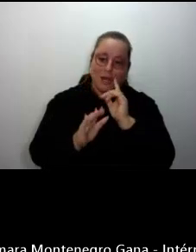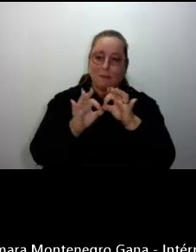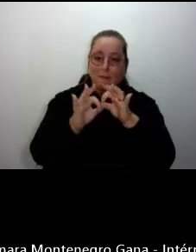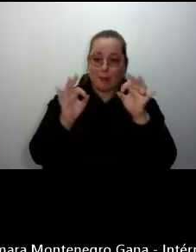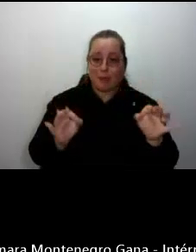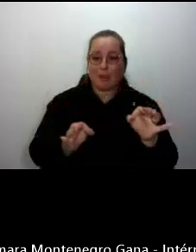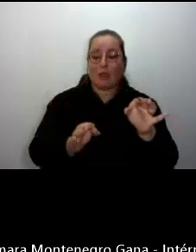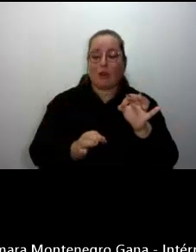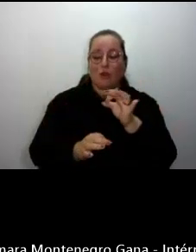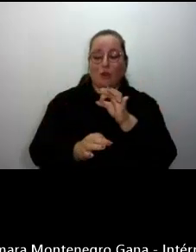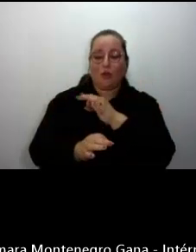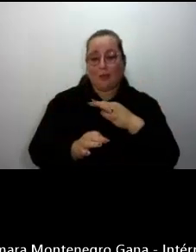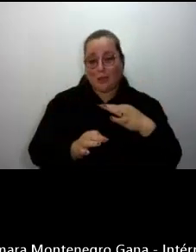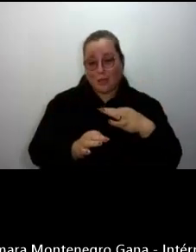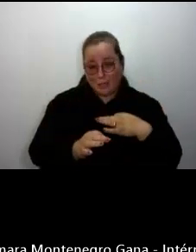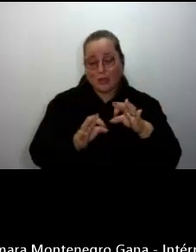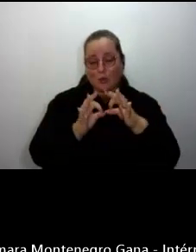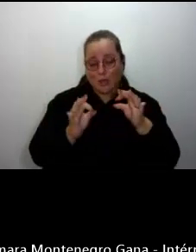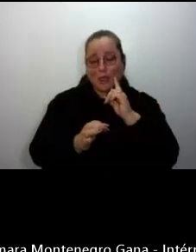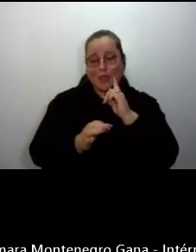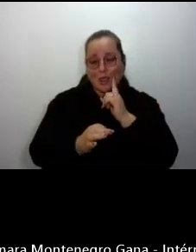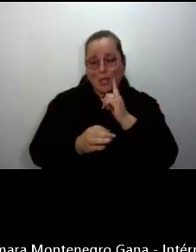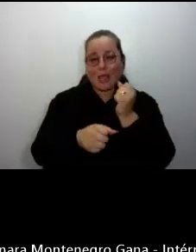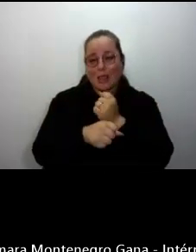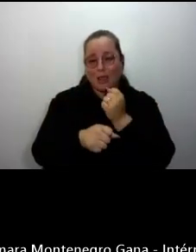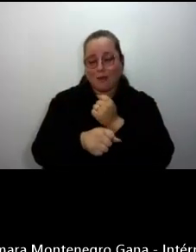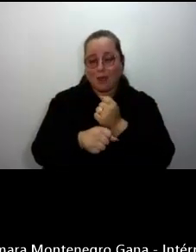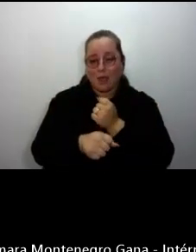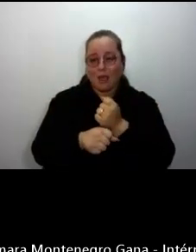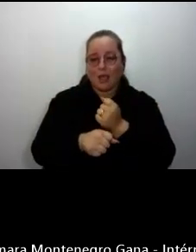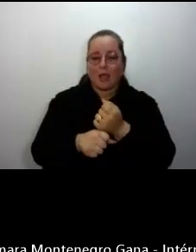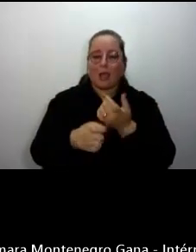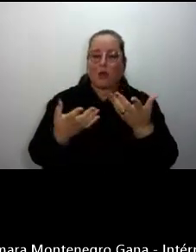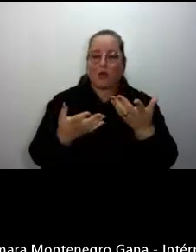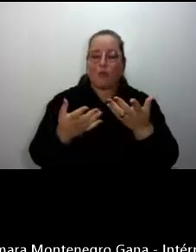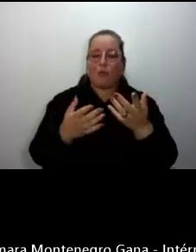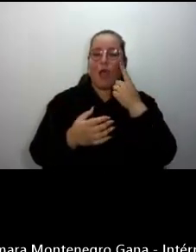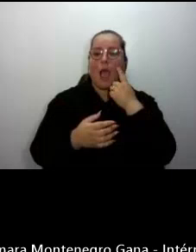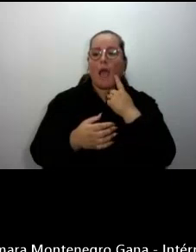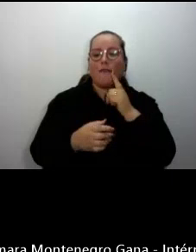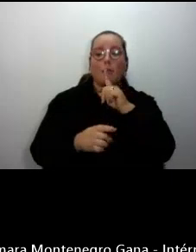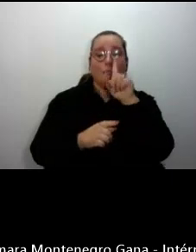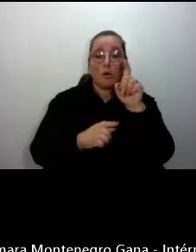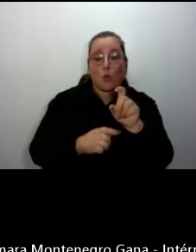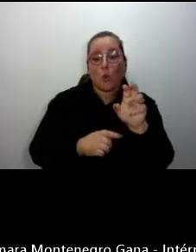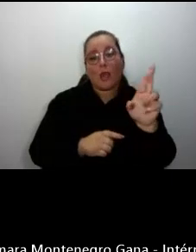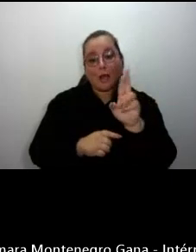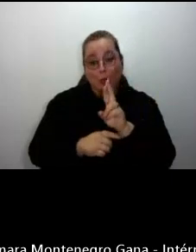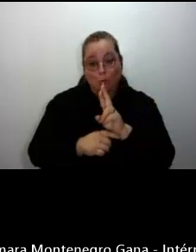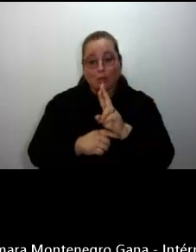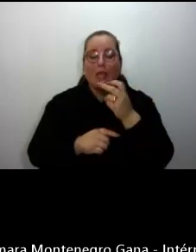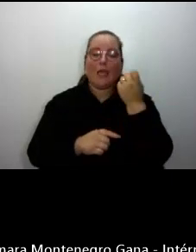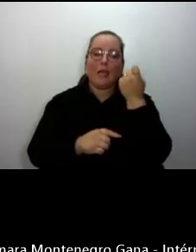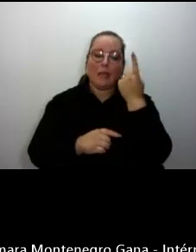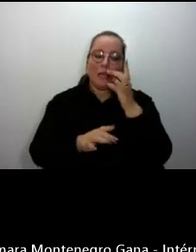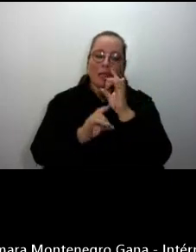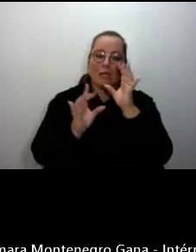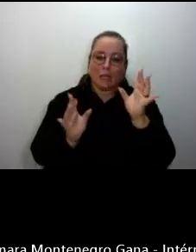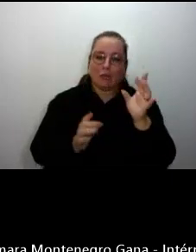esta línea están trabajadas en base como a un formato de preguntas y respuestas, y entendiendo esa lógica, ¿verdad?,